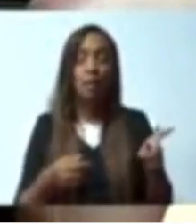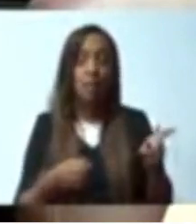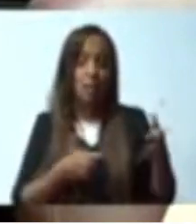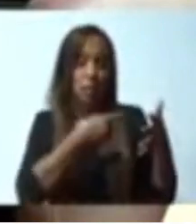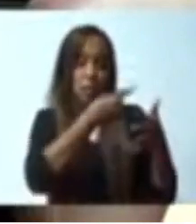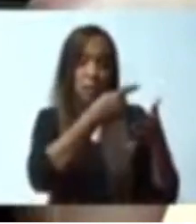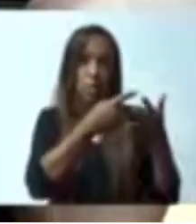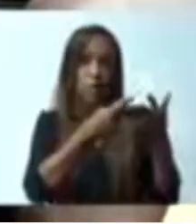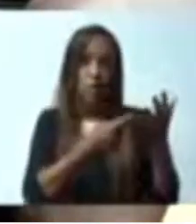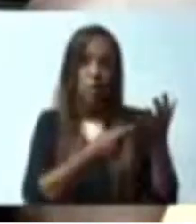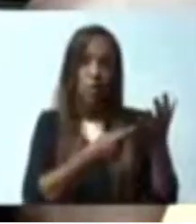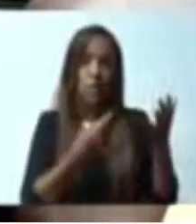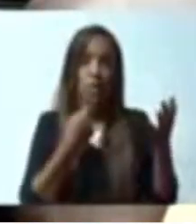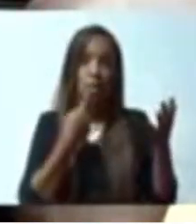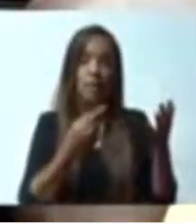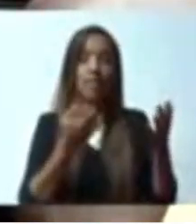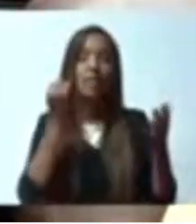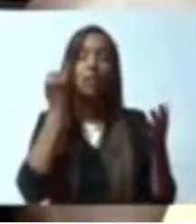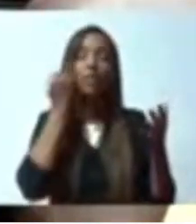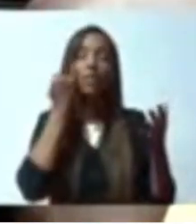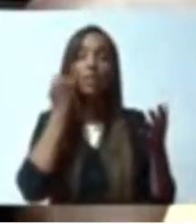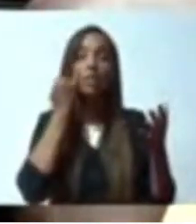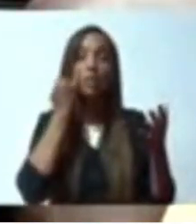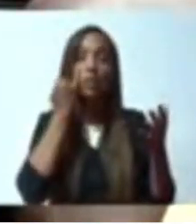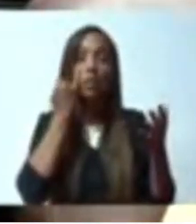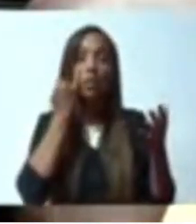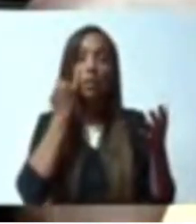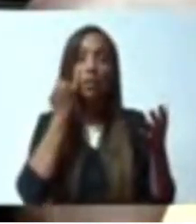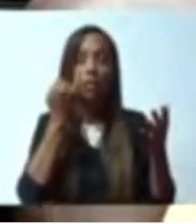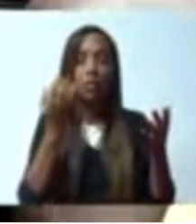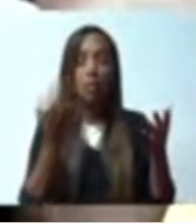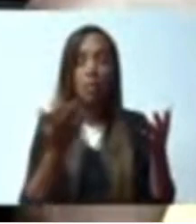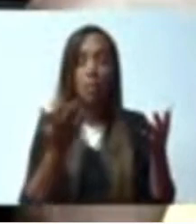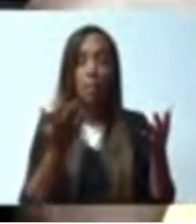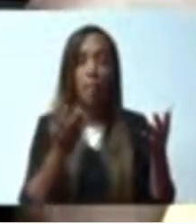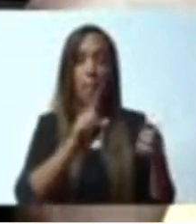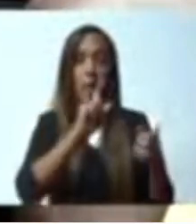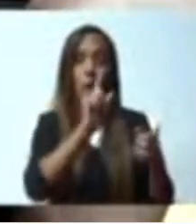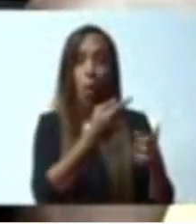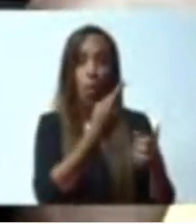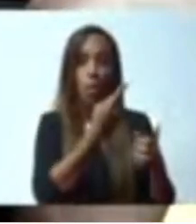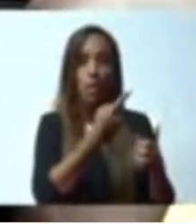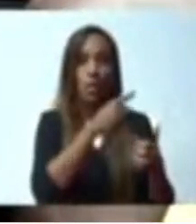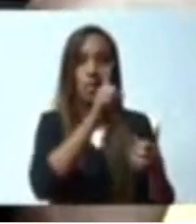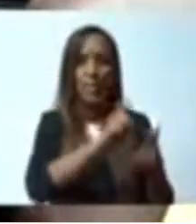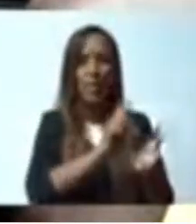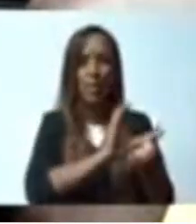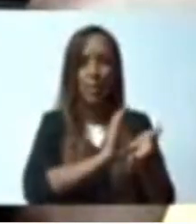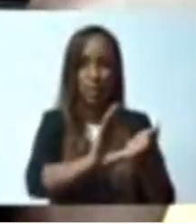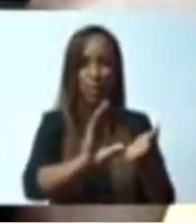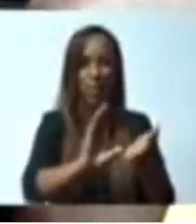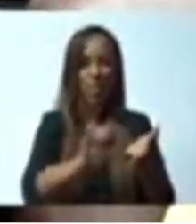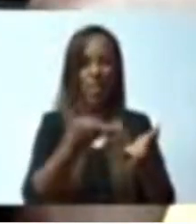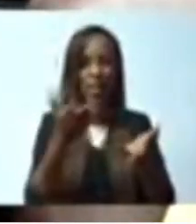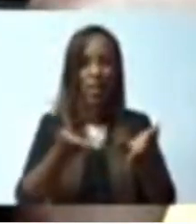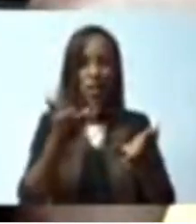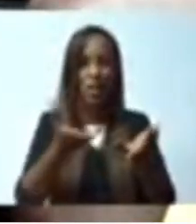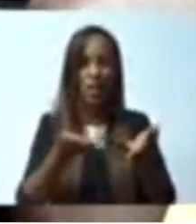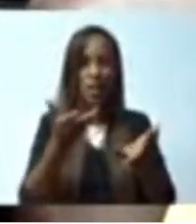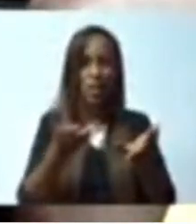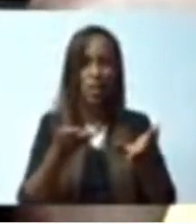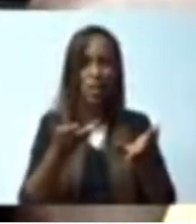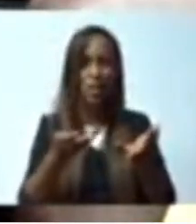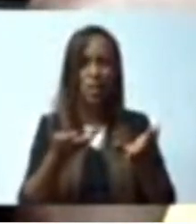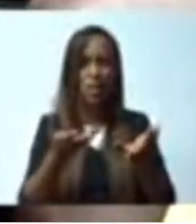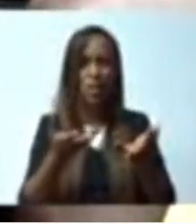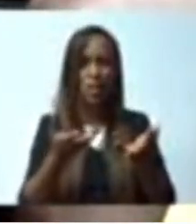¿qué hago con lo que me dice el artículo 18? Que puede haber una incompatibilidad sobrevenida por lo cual una persona pueda ser separada. Estoy poniendo algunas de las cosas